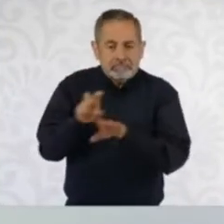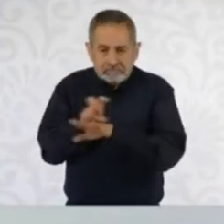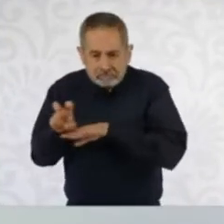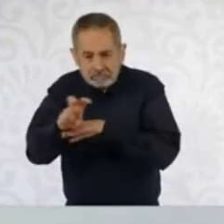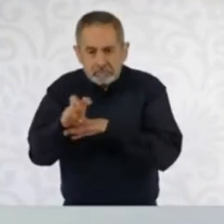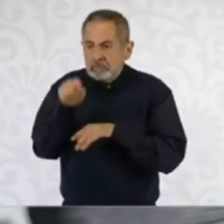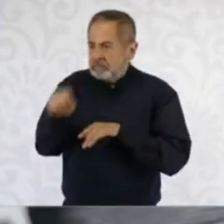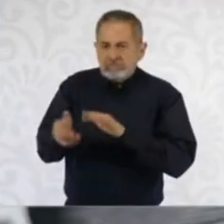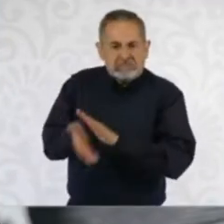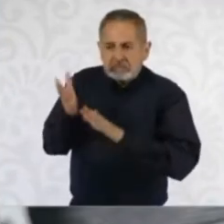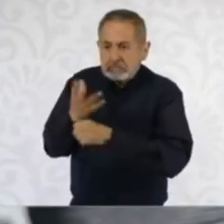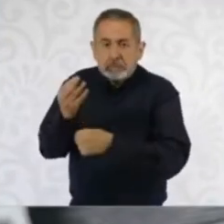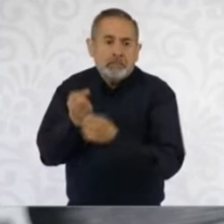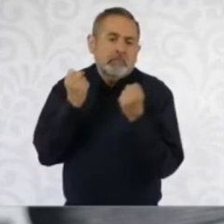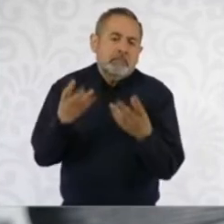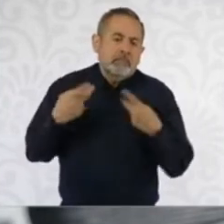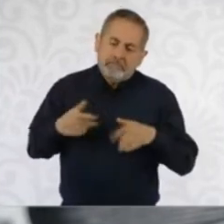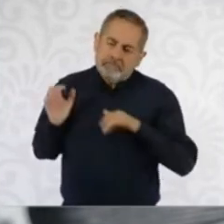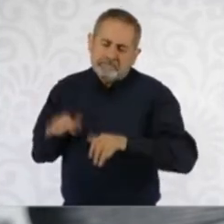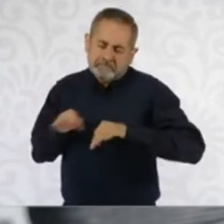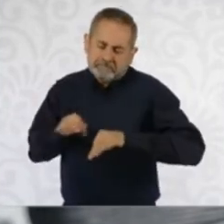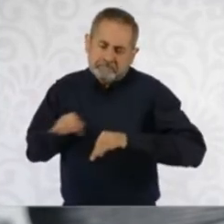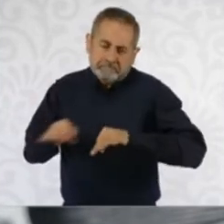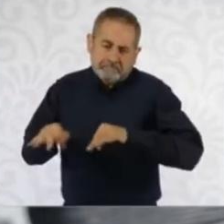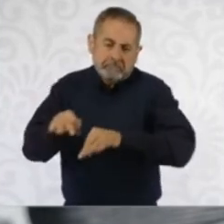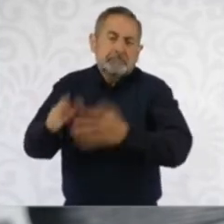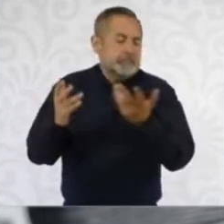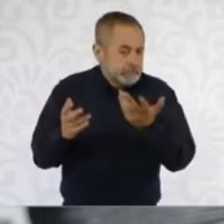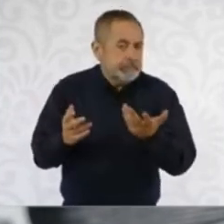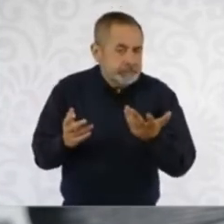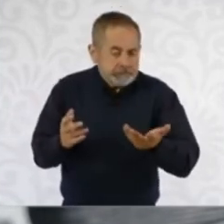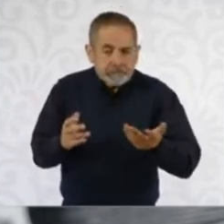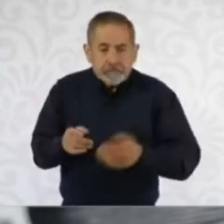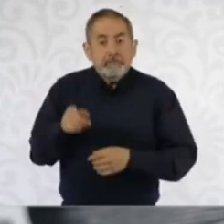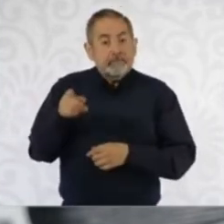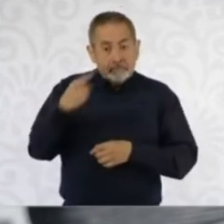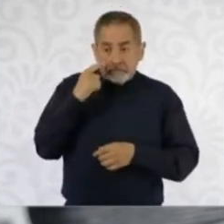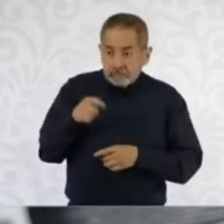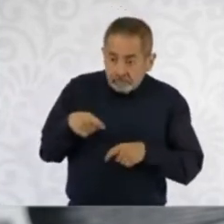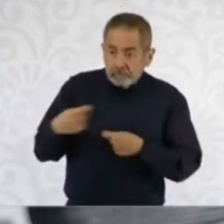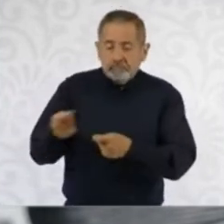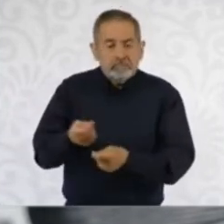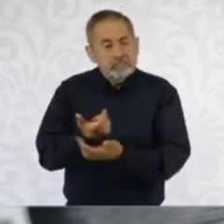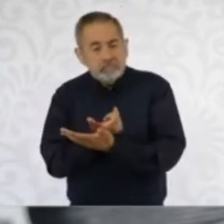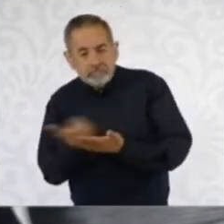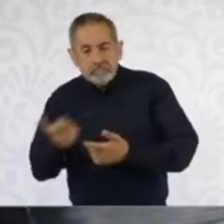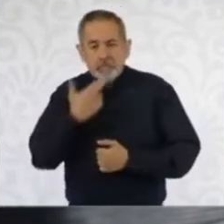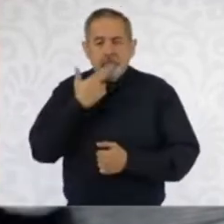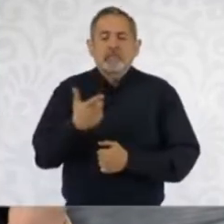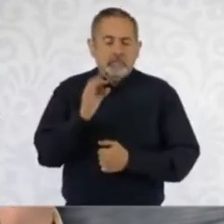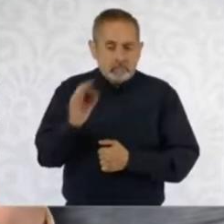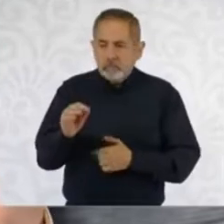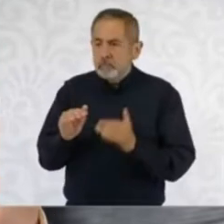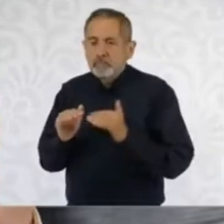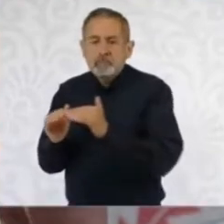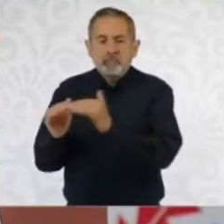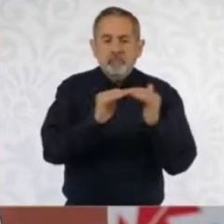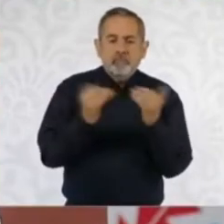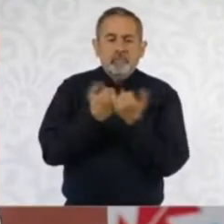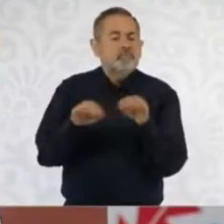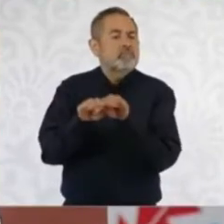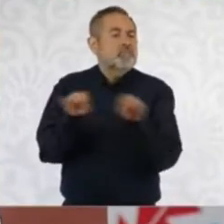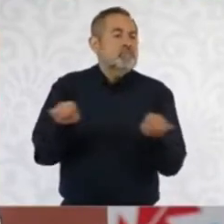una de las zonas más favorecidas. Ese es otro elemento. El crecimiento del empleo, además de que es un empleo mejor pagado, es un crecimiento mucho más parejo a lo largo del